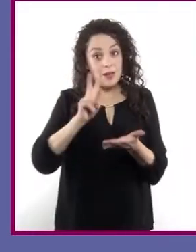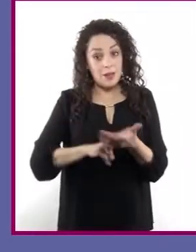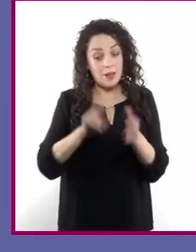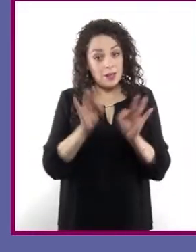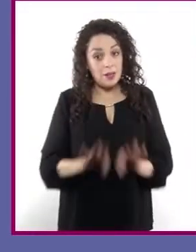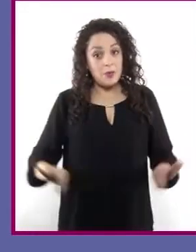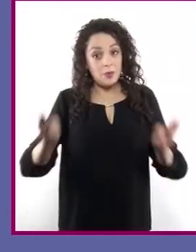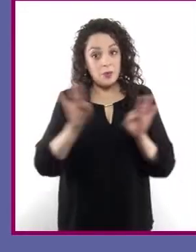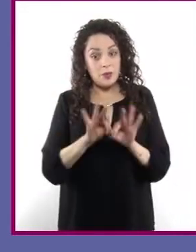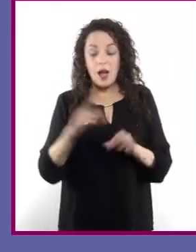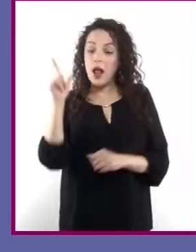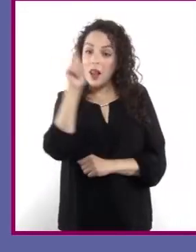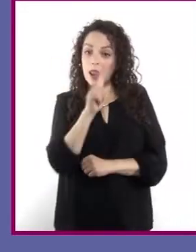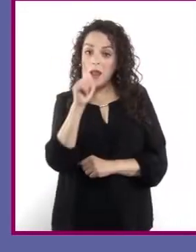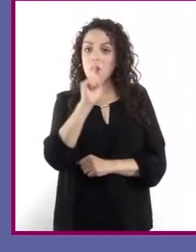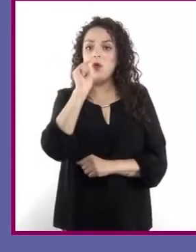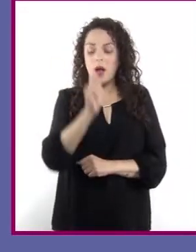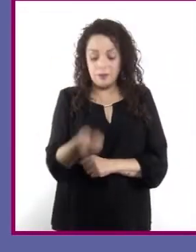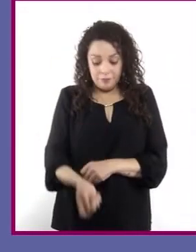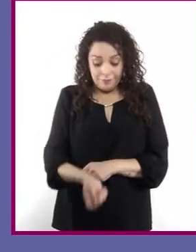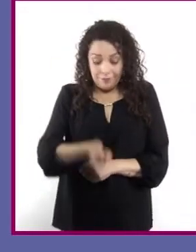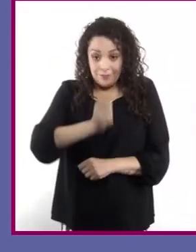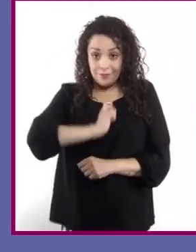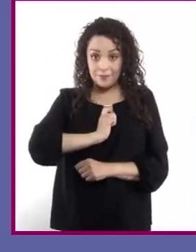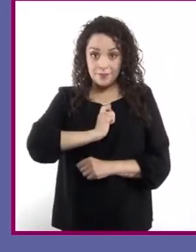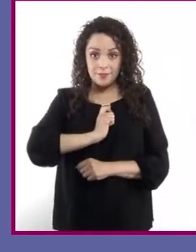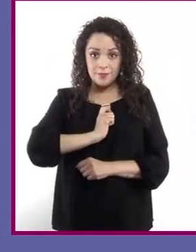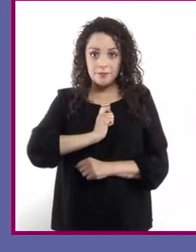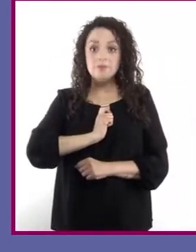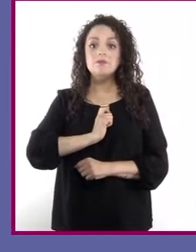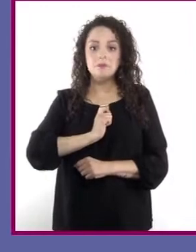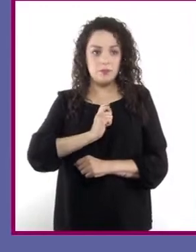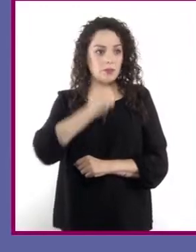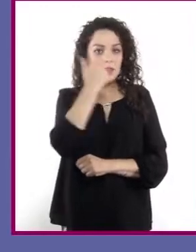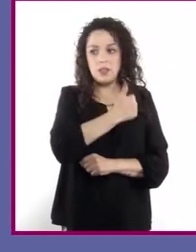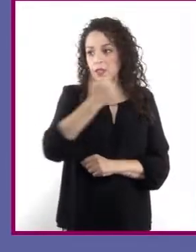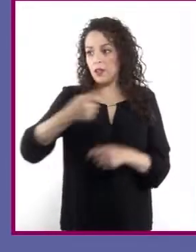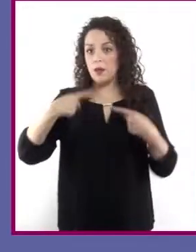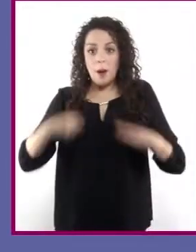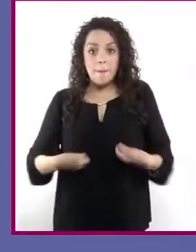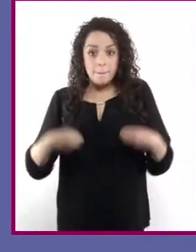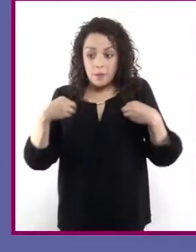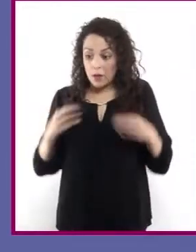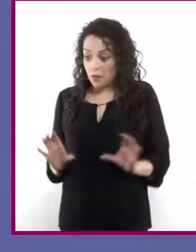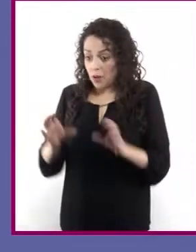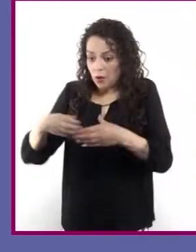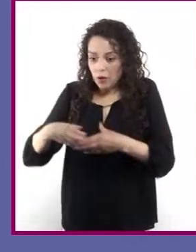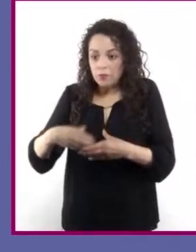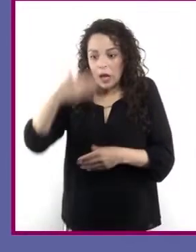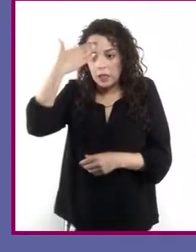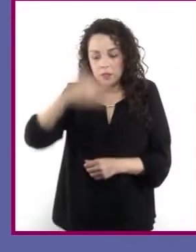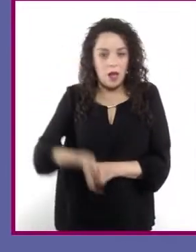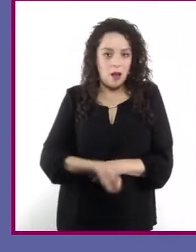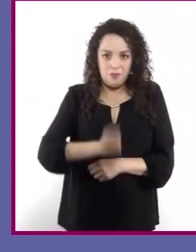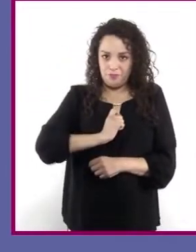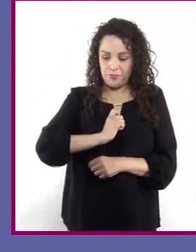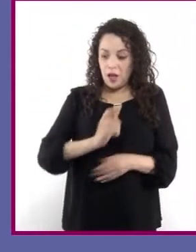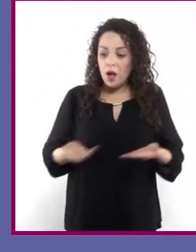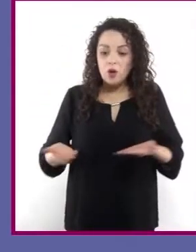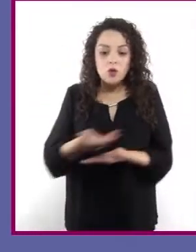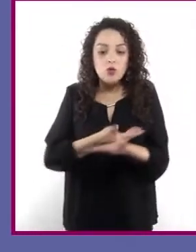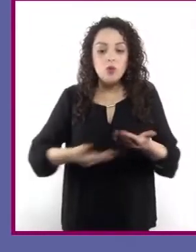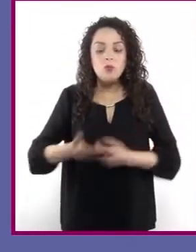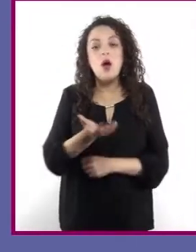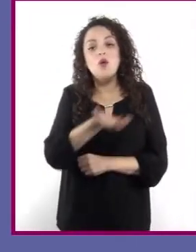La lengua es parte de la identidad, da sentido de pertenencia a quienes viven en una comunidad, con la que se comparten